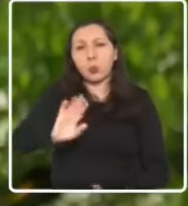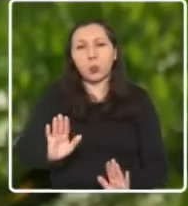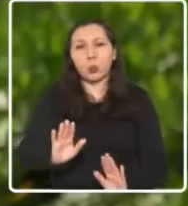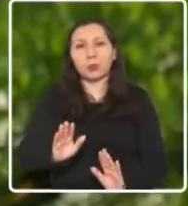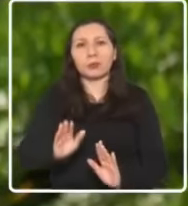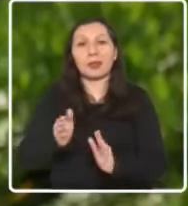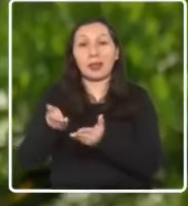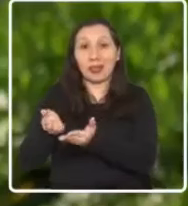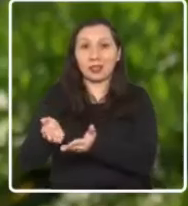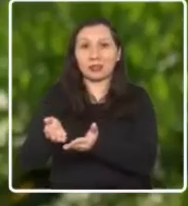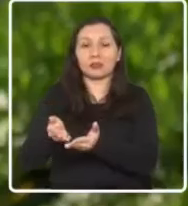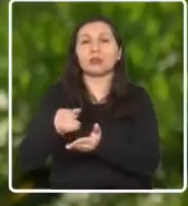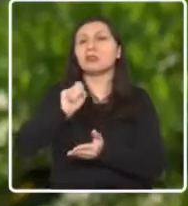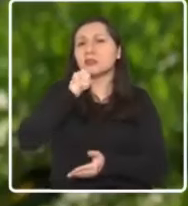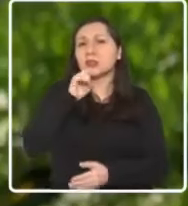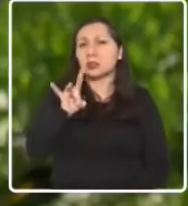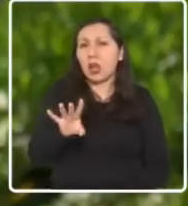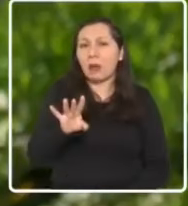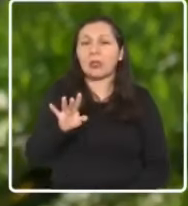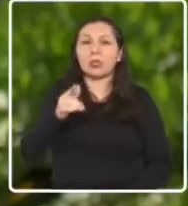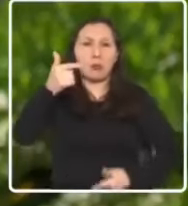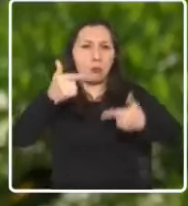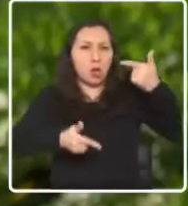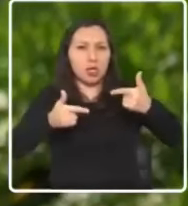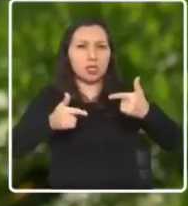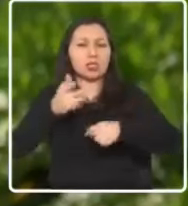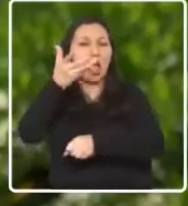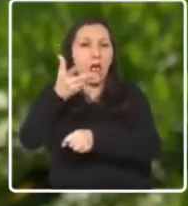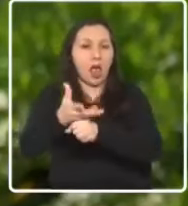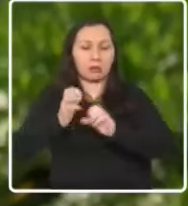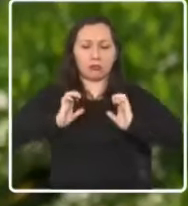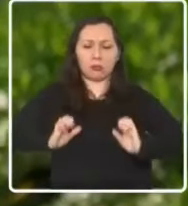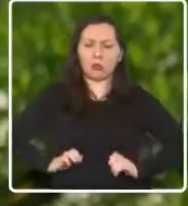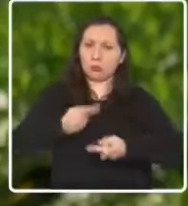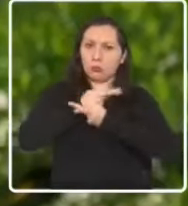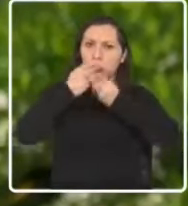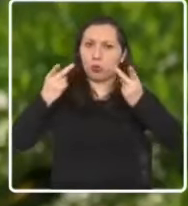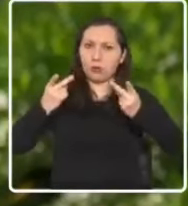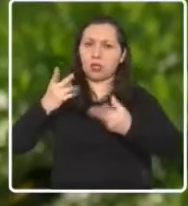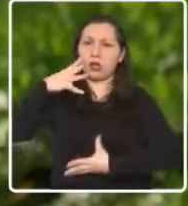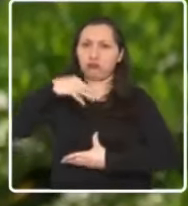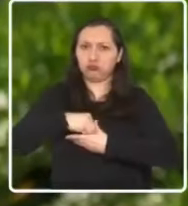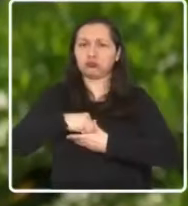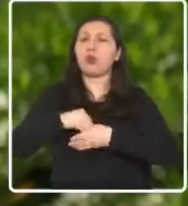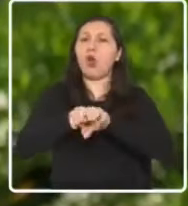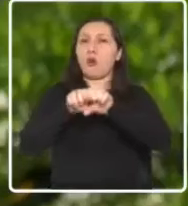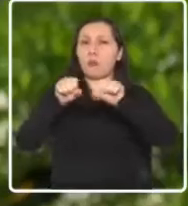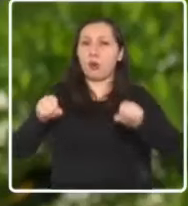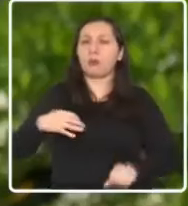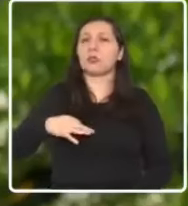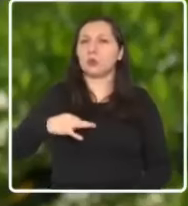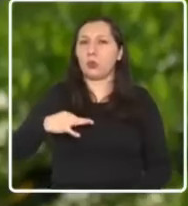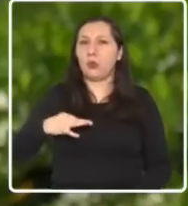Ello no solo implica una política que sea portadora de una ética pública y de un compromiso